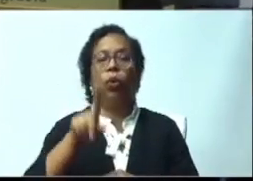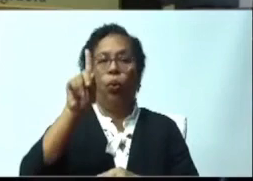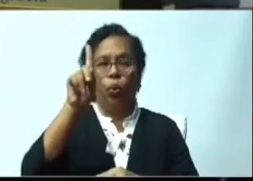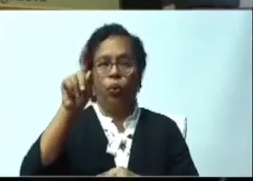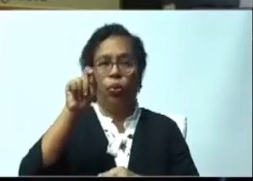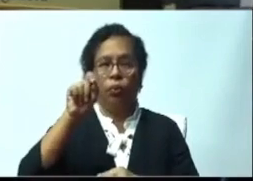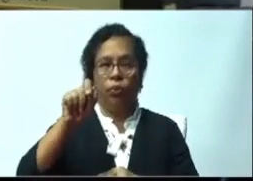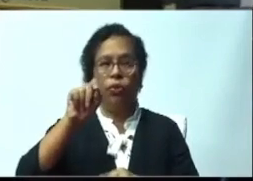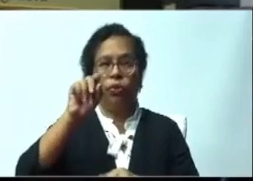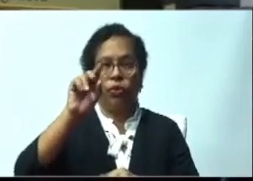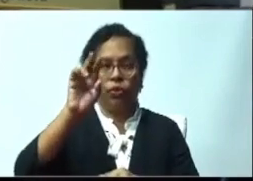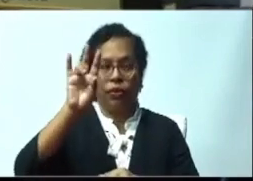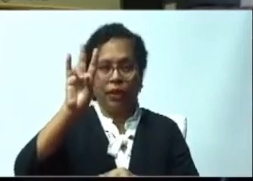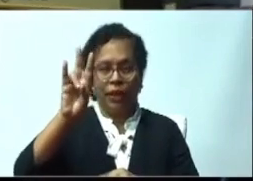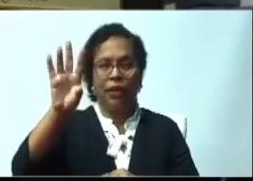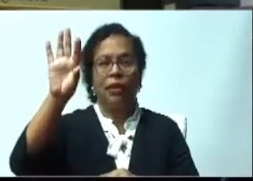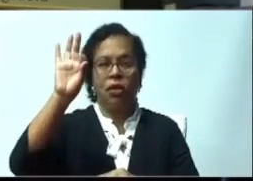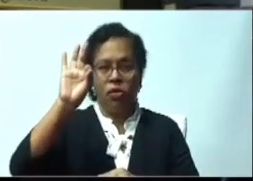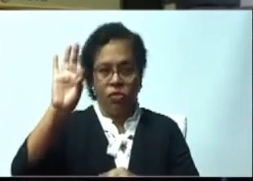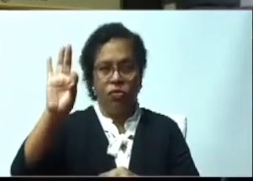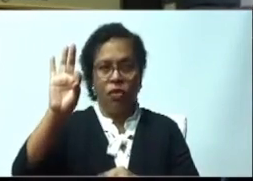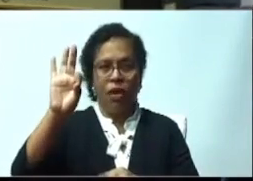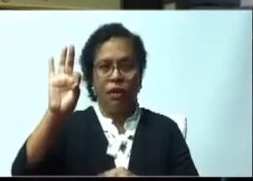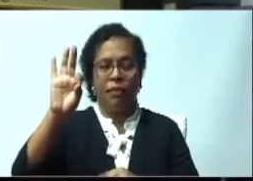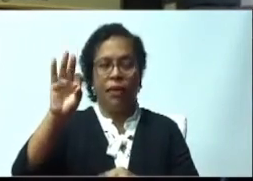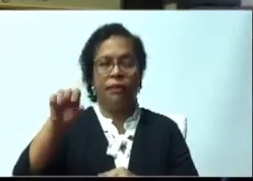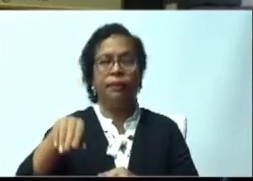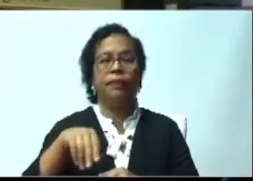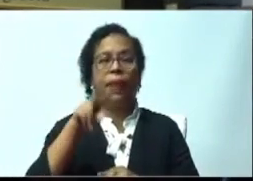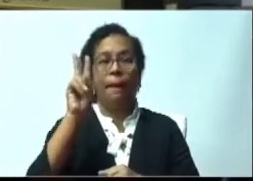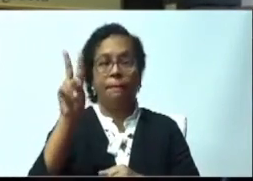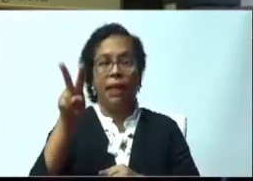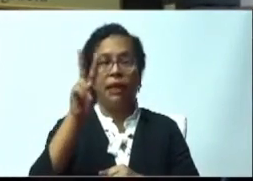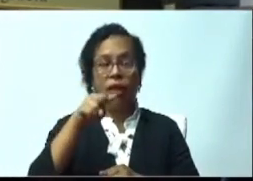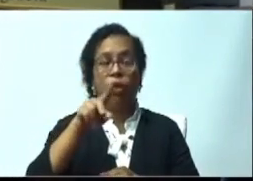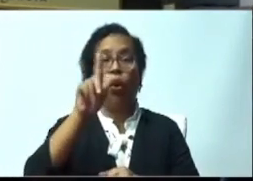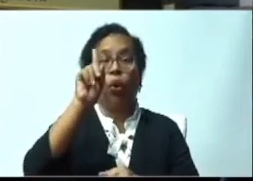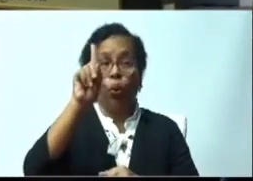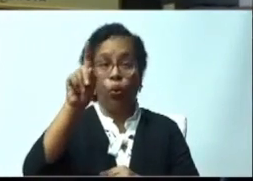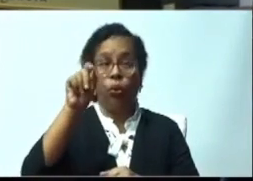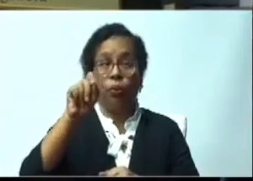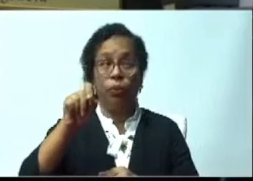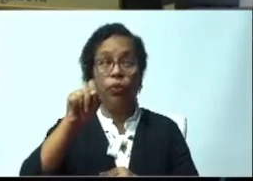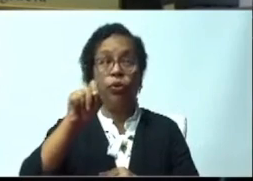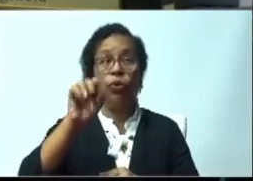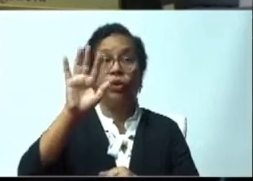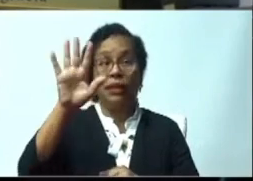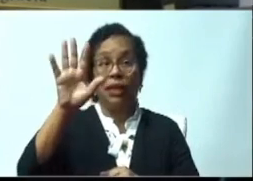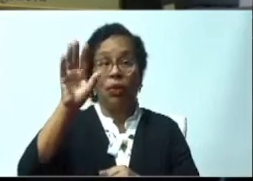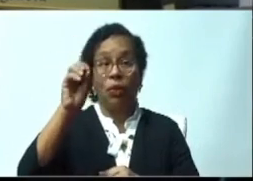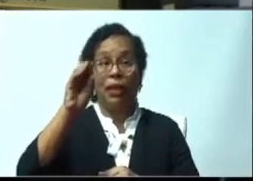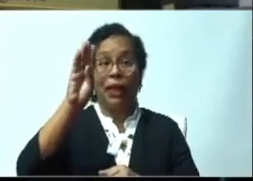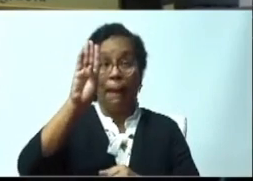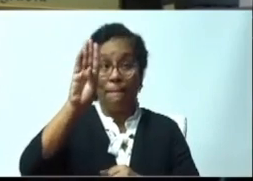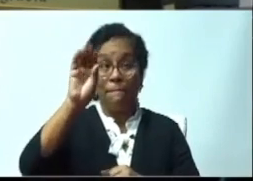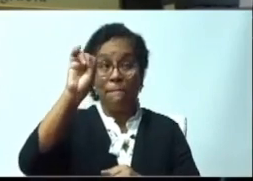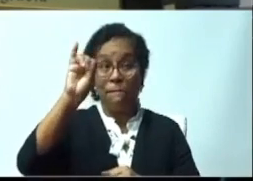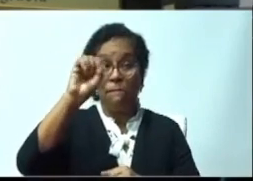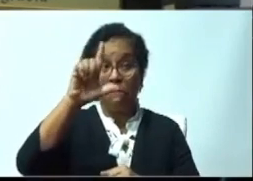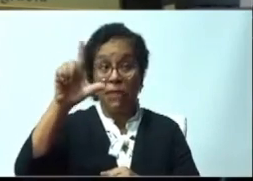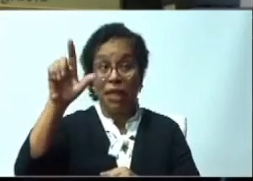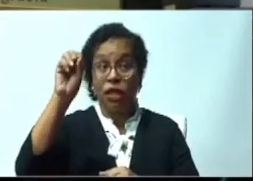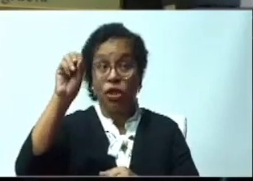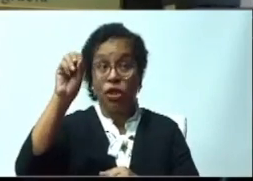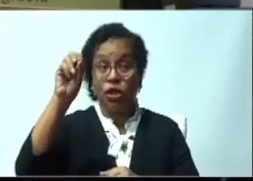1.79 billones, 2022, 1.250 billones, todo lo que estoy hablando es billones con B.